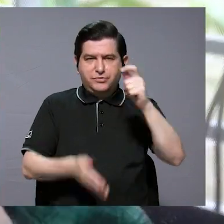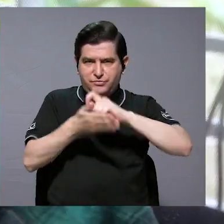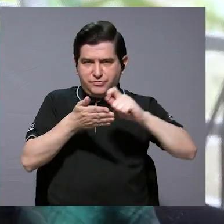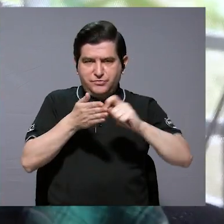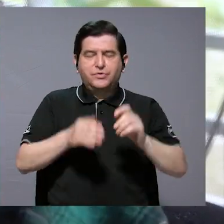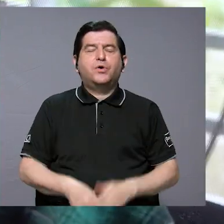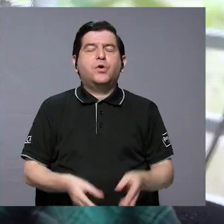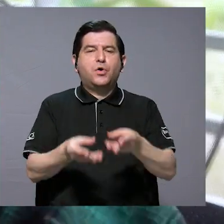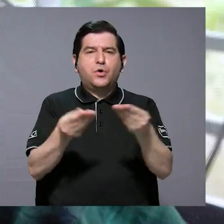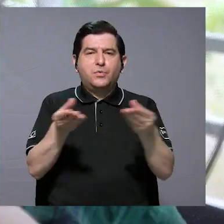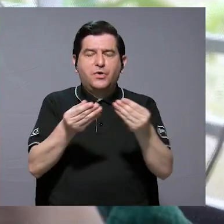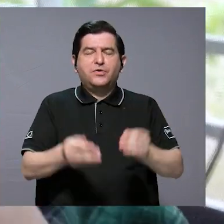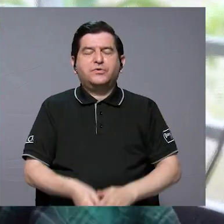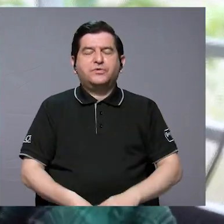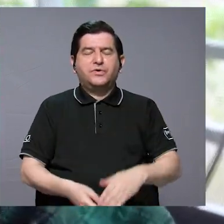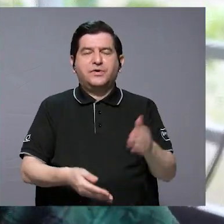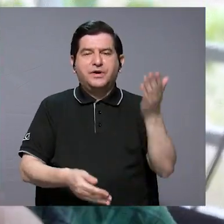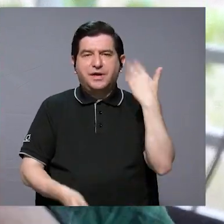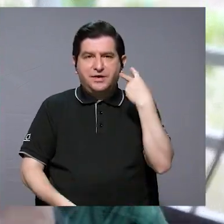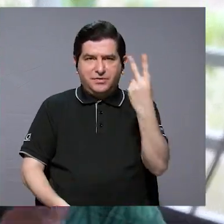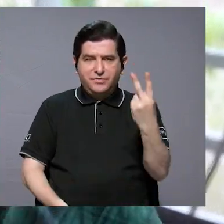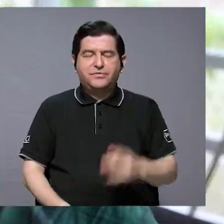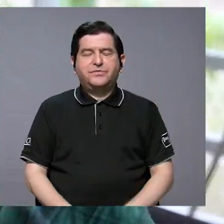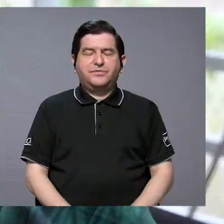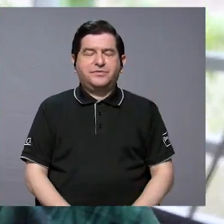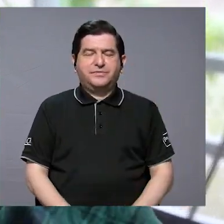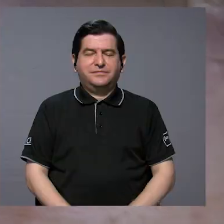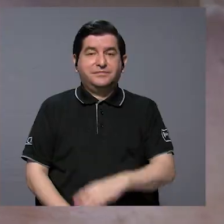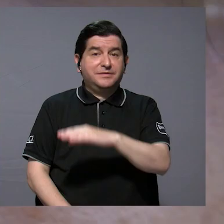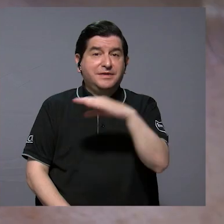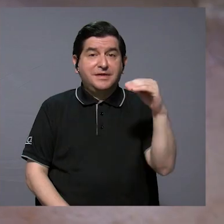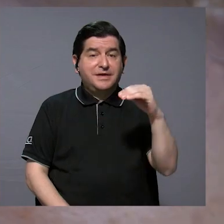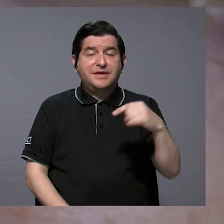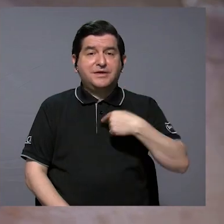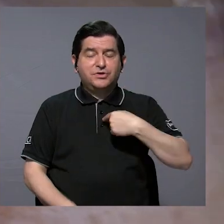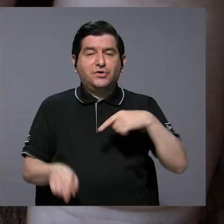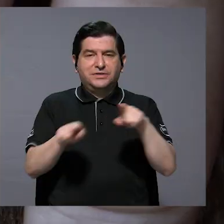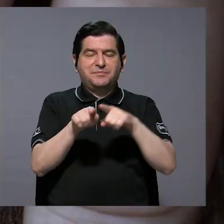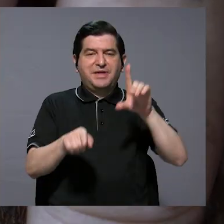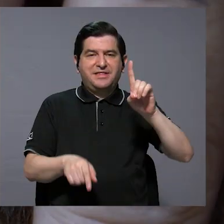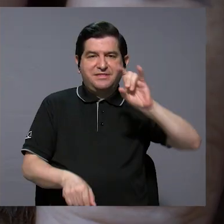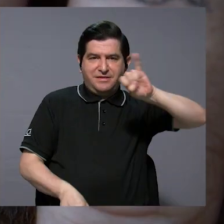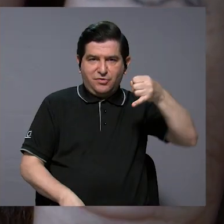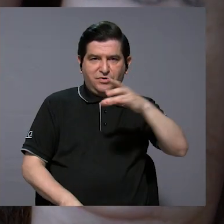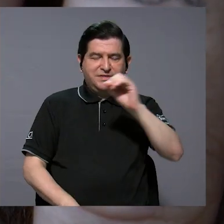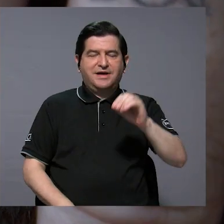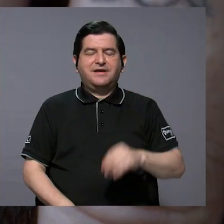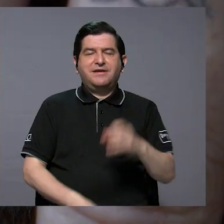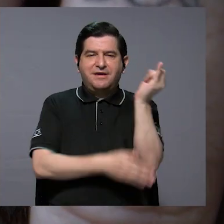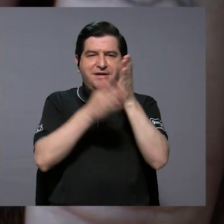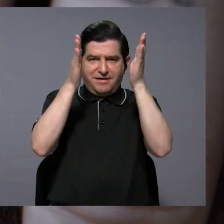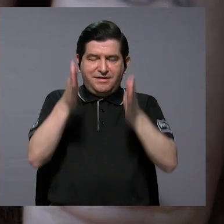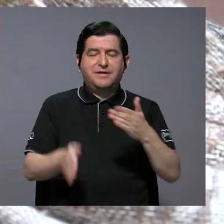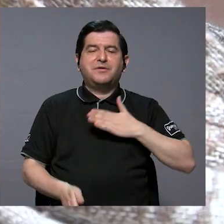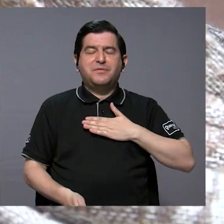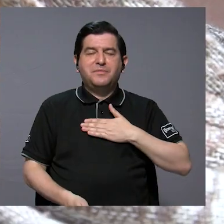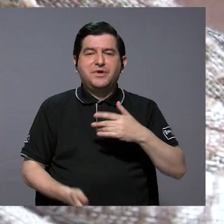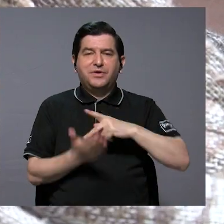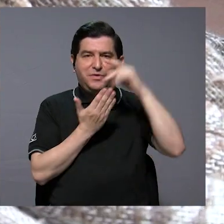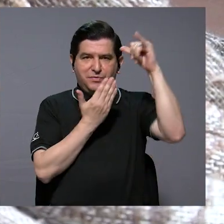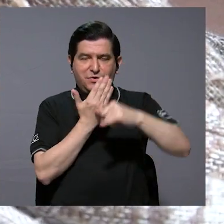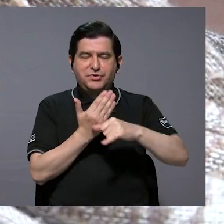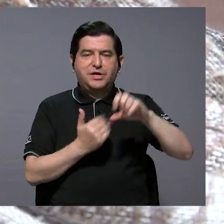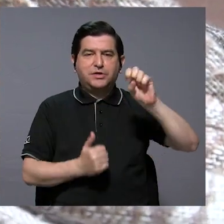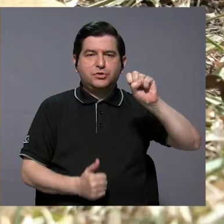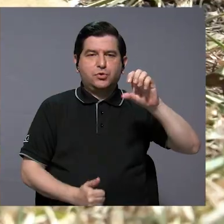Sonora. Soy compositora, productora audiovisual y DJ y artista. Mi proyecto